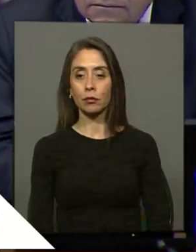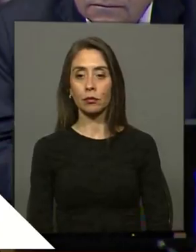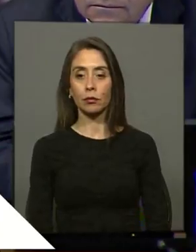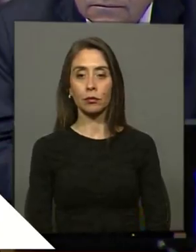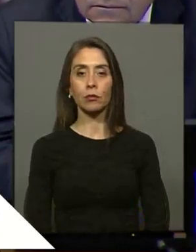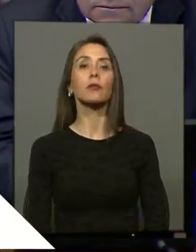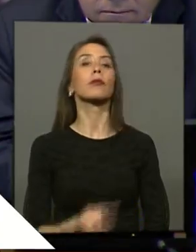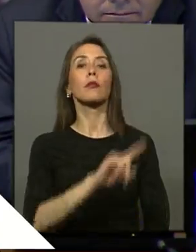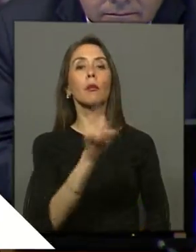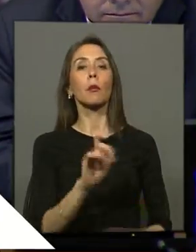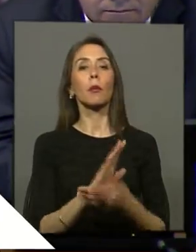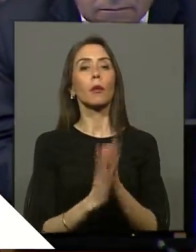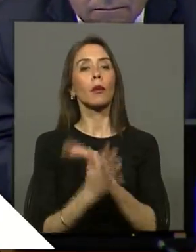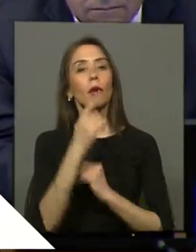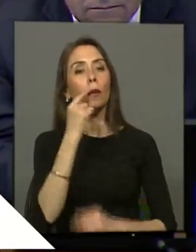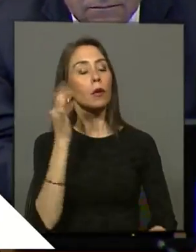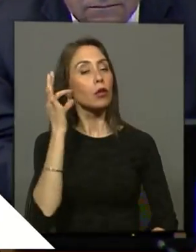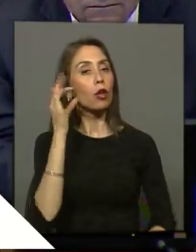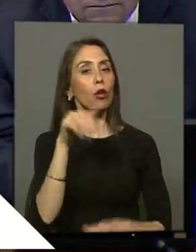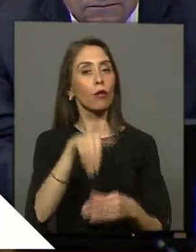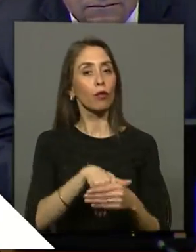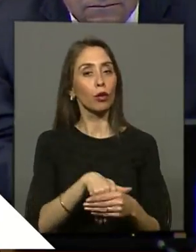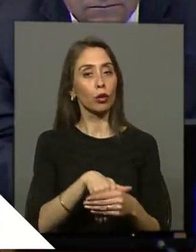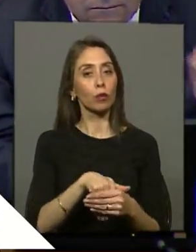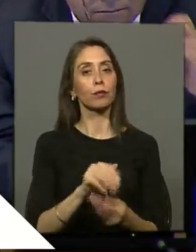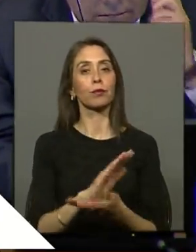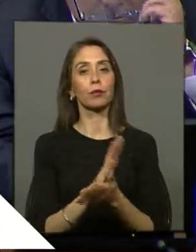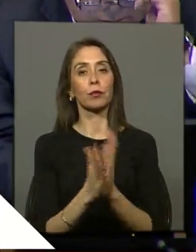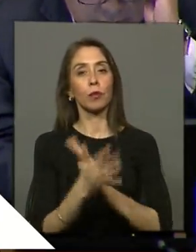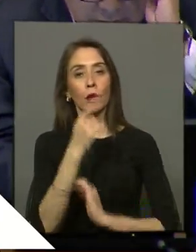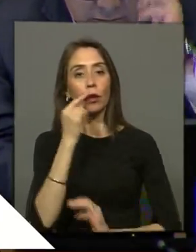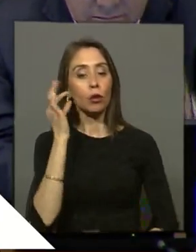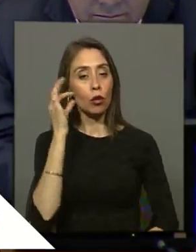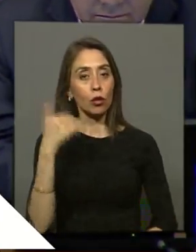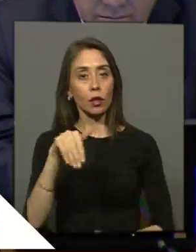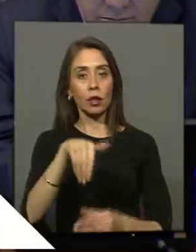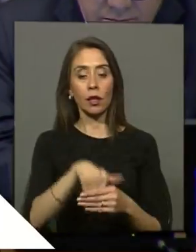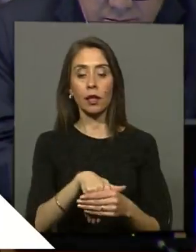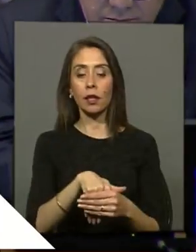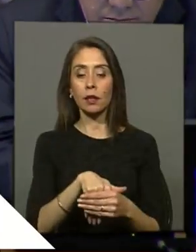han votado todas y todos han votado todas y todos el